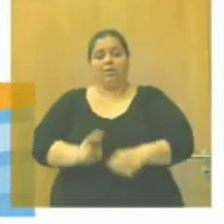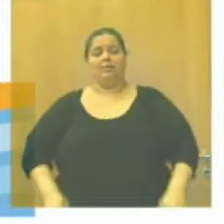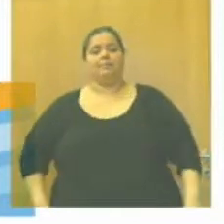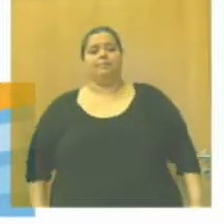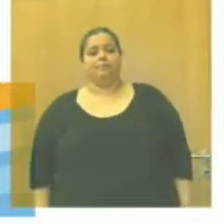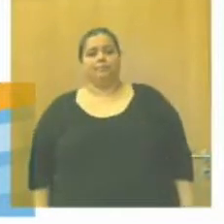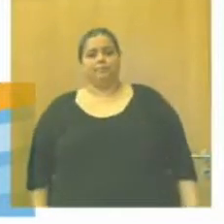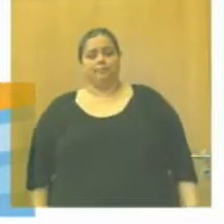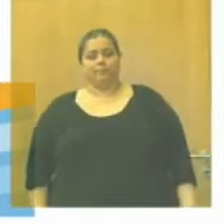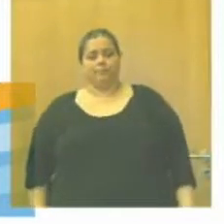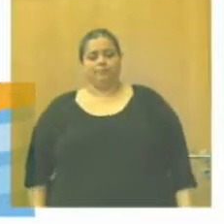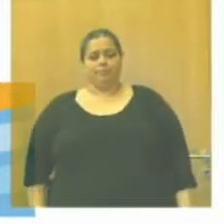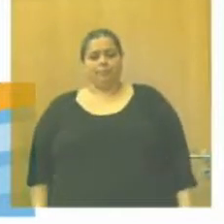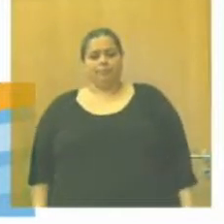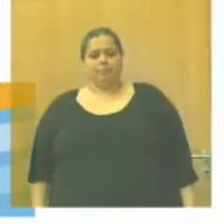¿Cómo voy con tiempo?